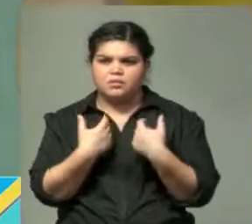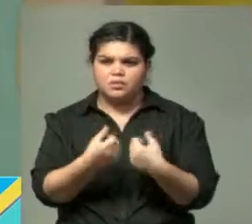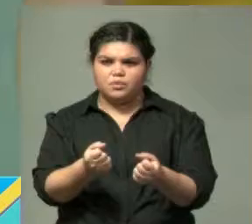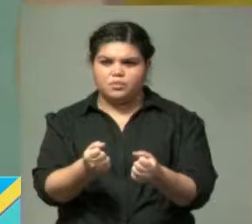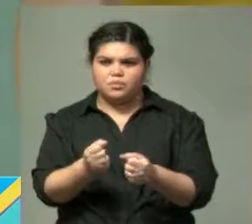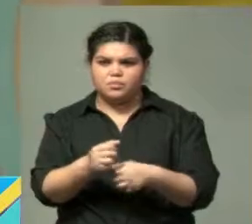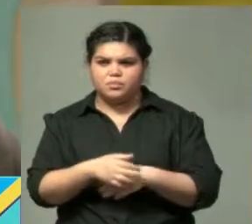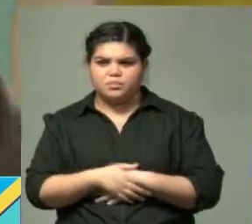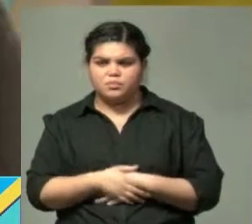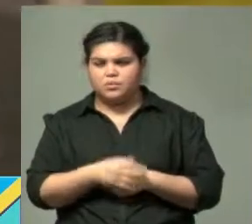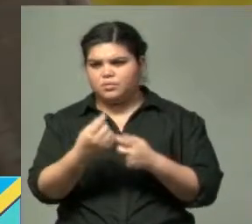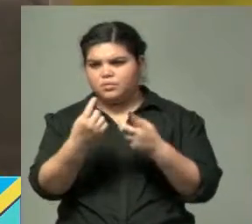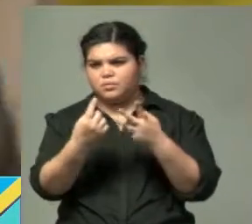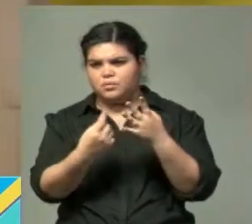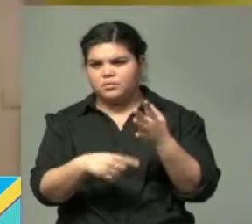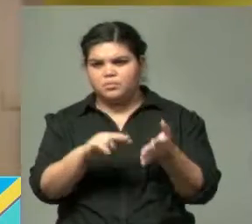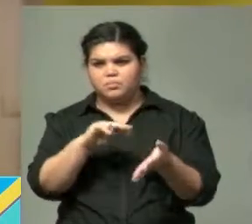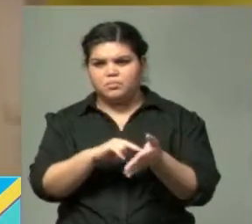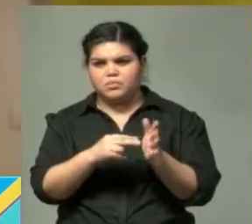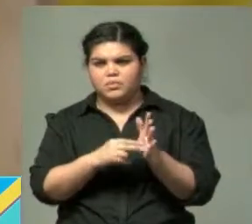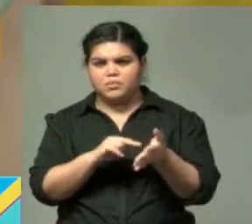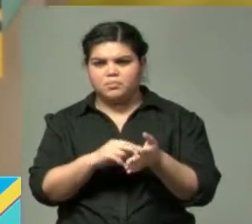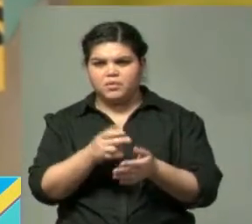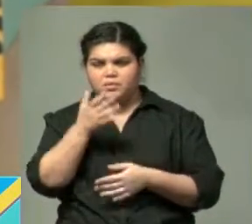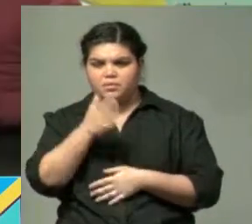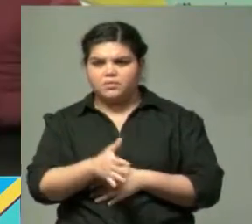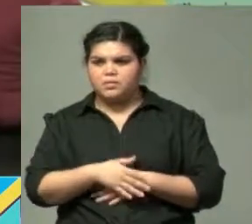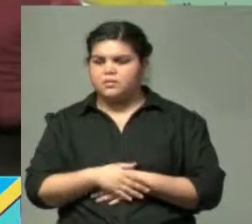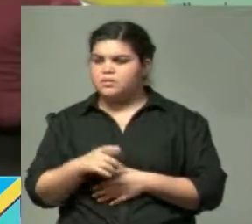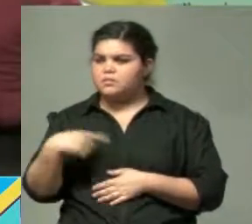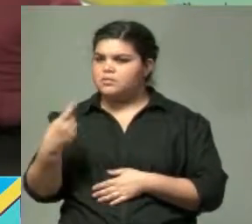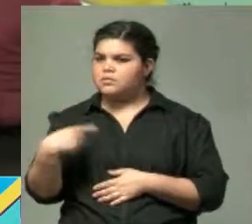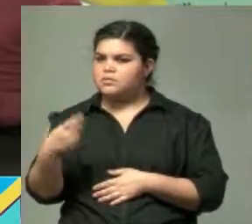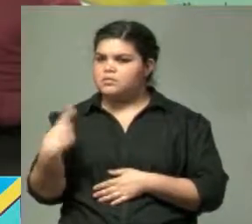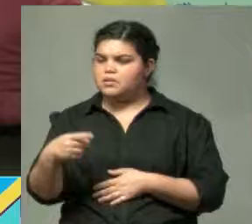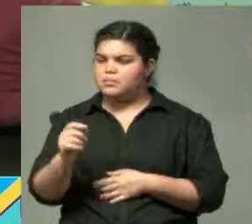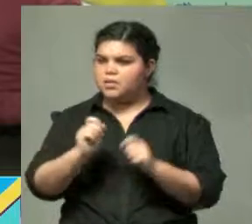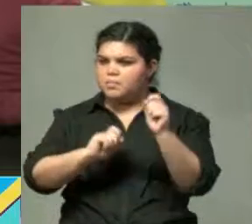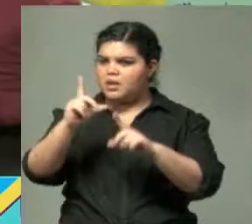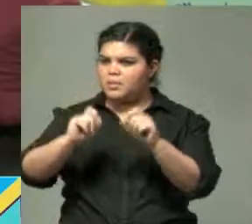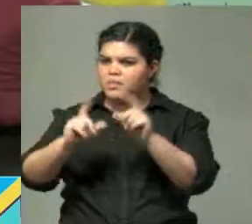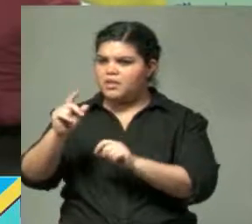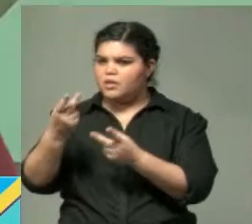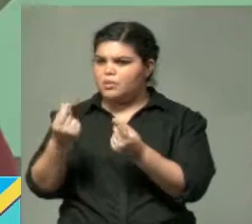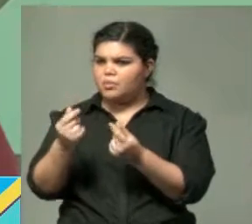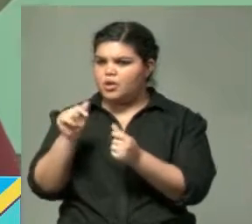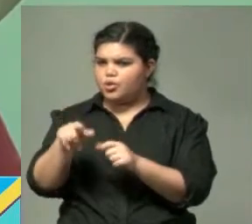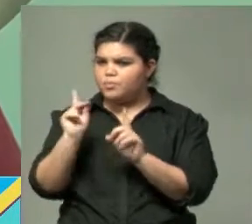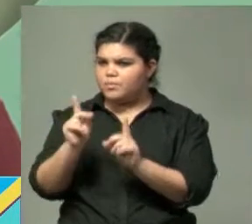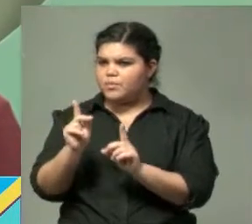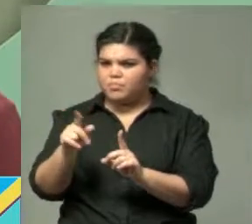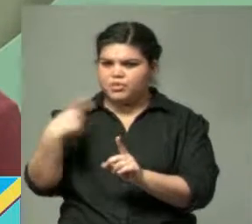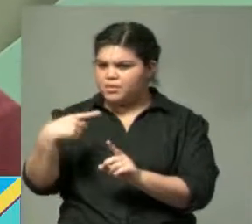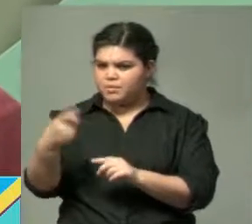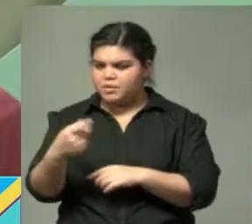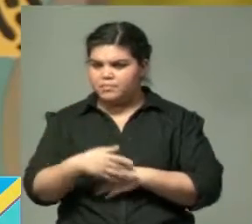y grandes complicaciones domésticas. Siempre para medir se tomaron estos valores, Sí, la sí, intencionalidad siempre.